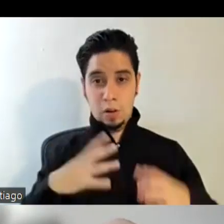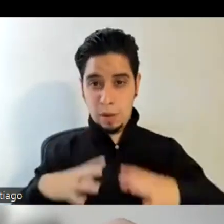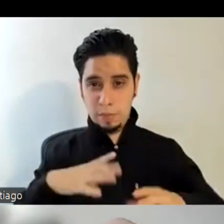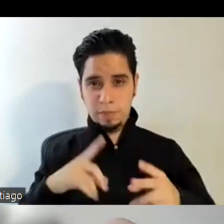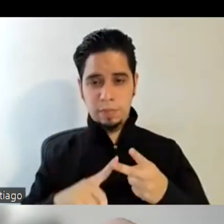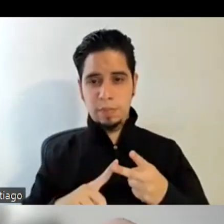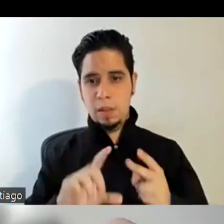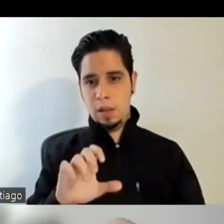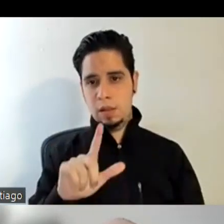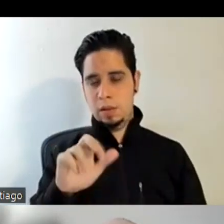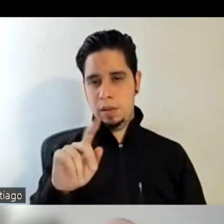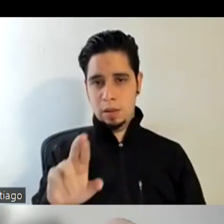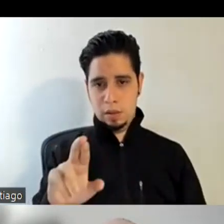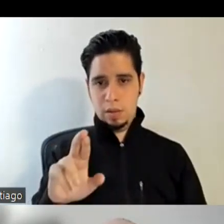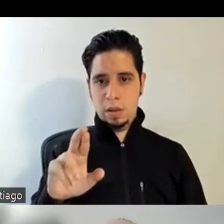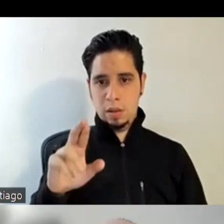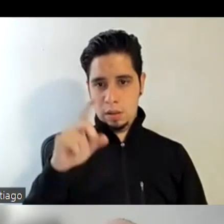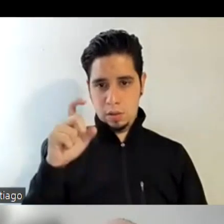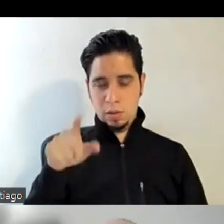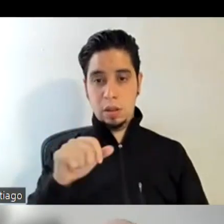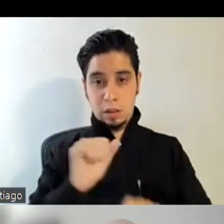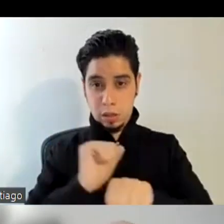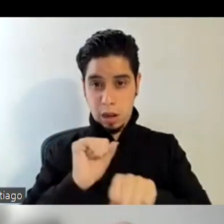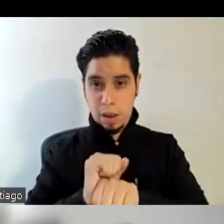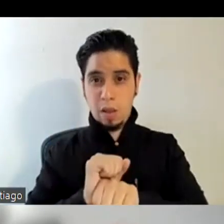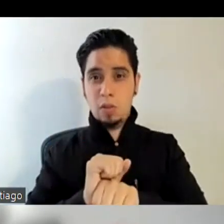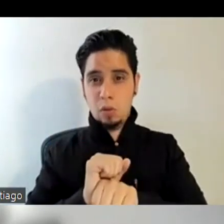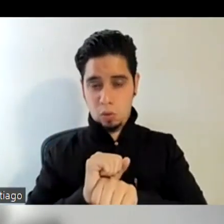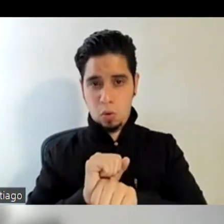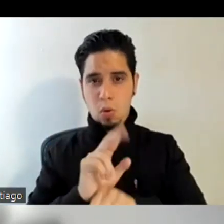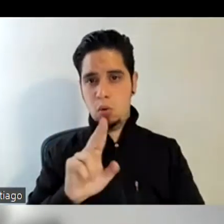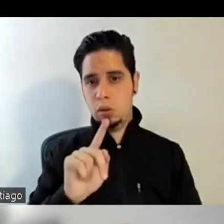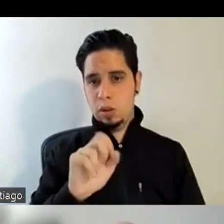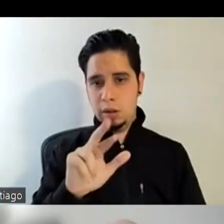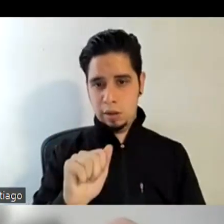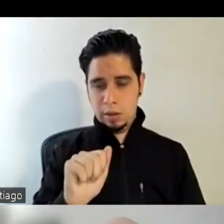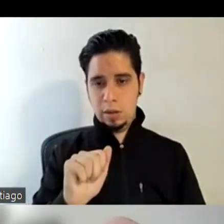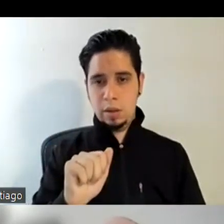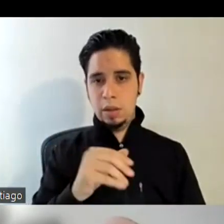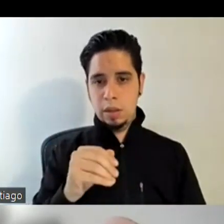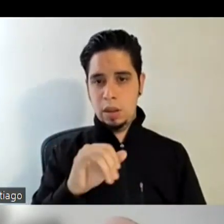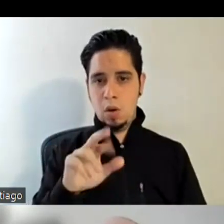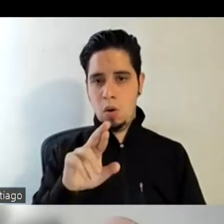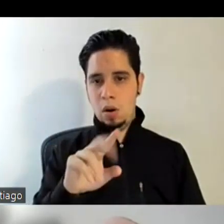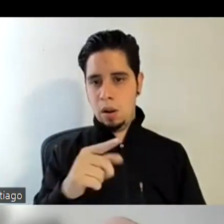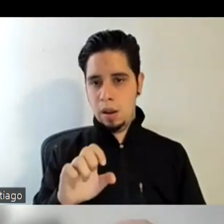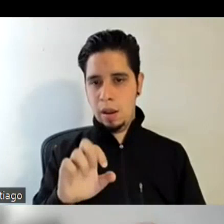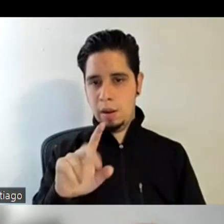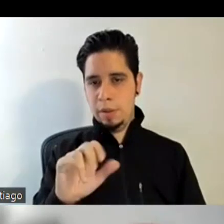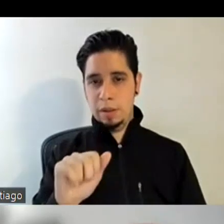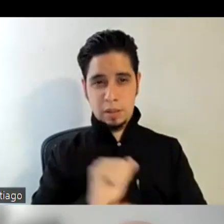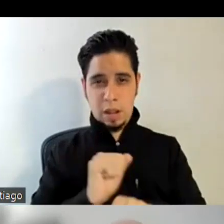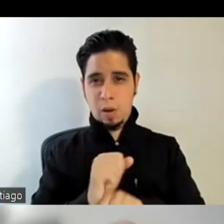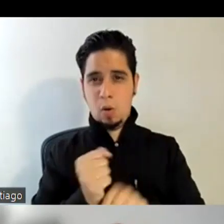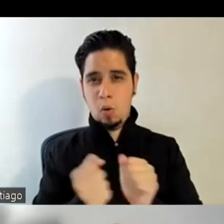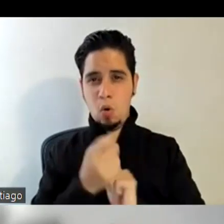Alexander Negrón está trabajando la ambientación y la utilería. Ajá. Y Jorge Ramírez hace la iluminación. Ok.